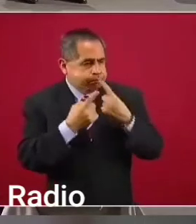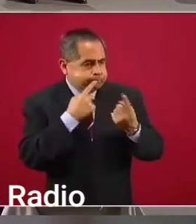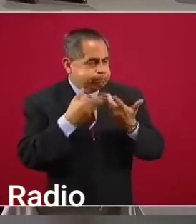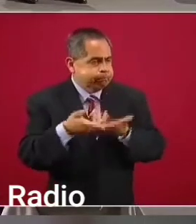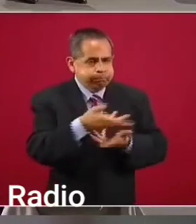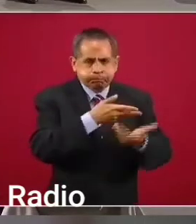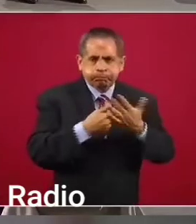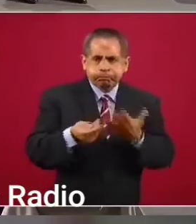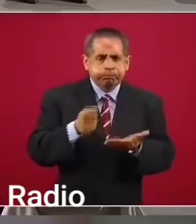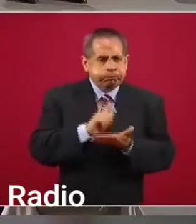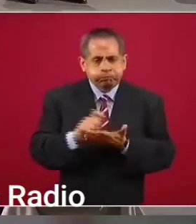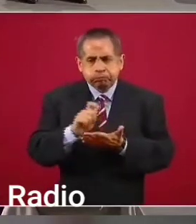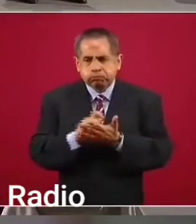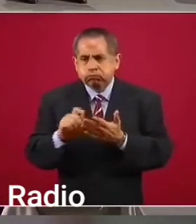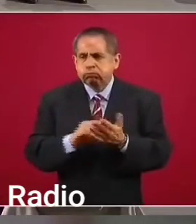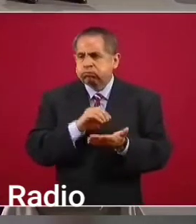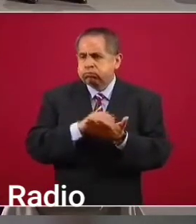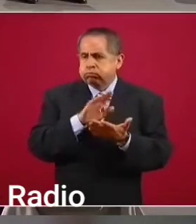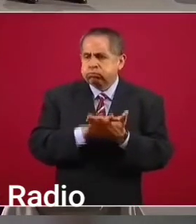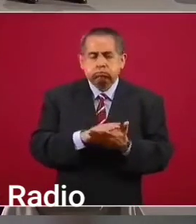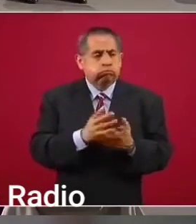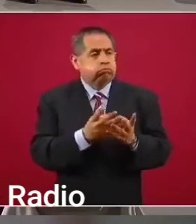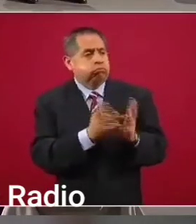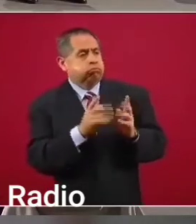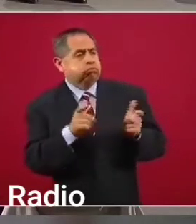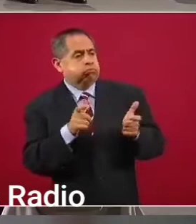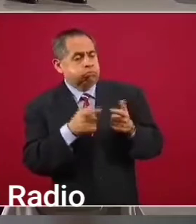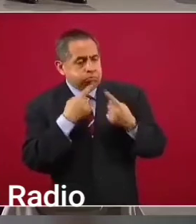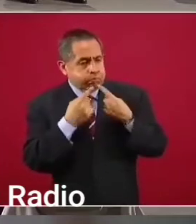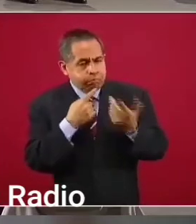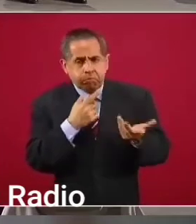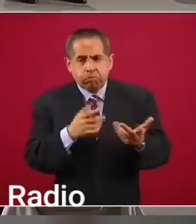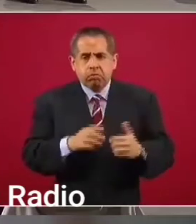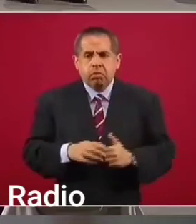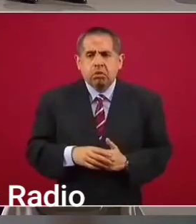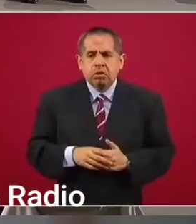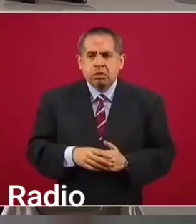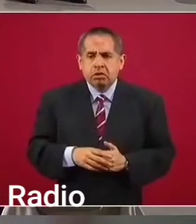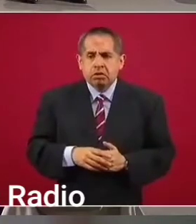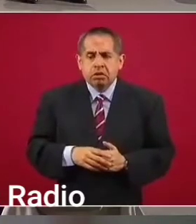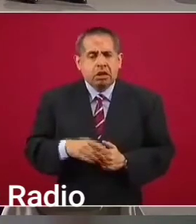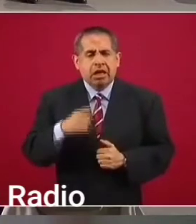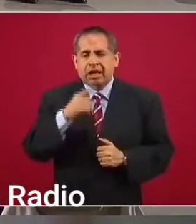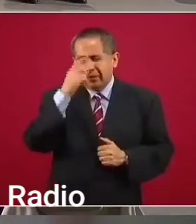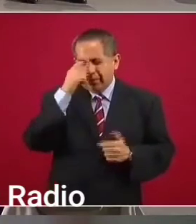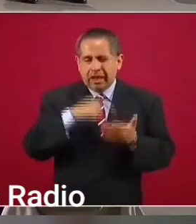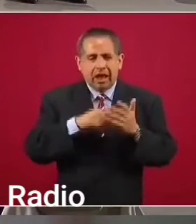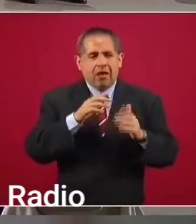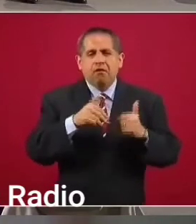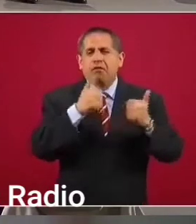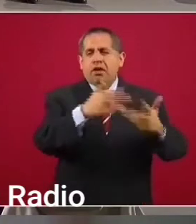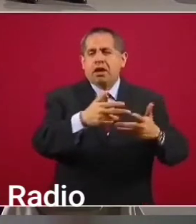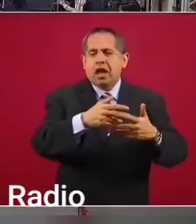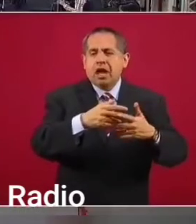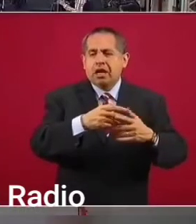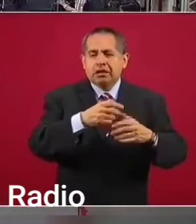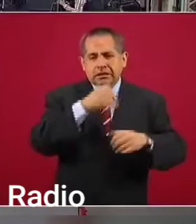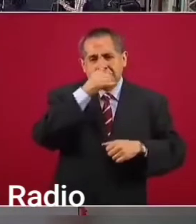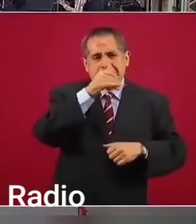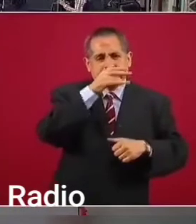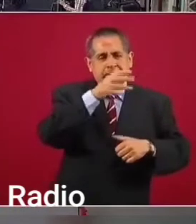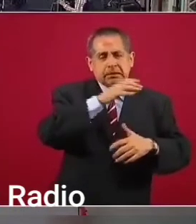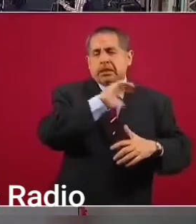ahí pues un grupo de personas que estaban haciendo ahí pues un mitin afuera de la